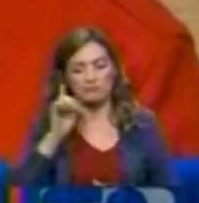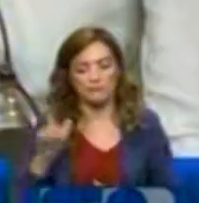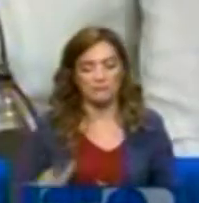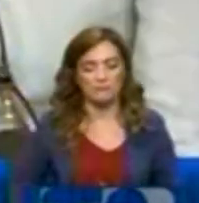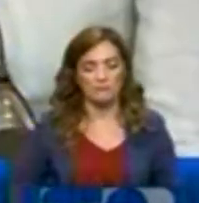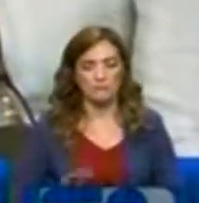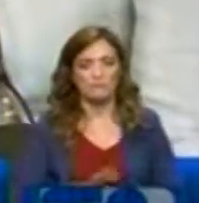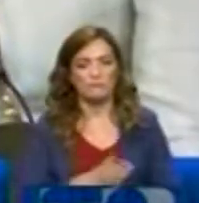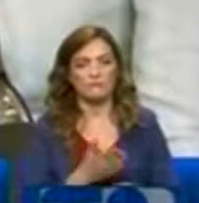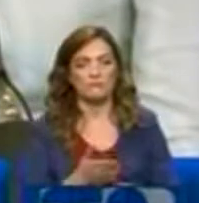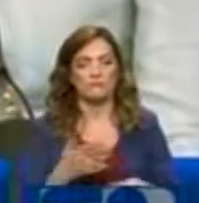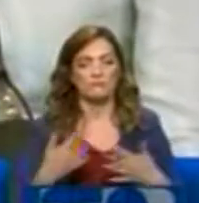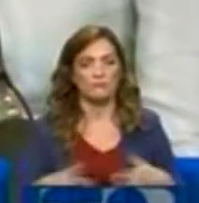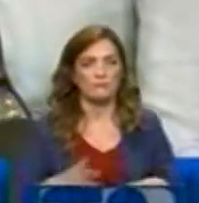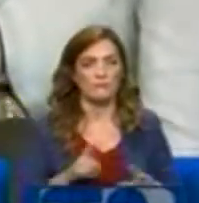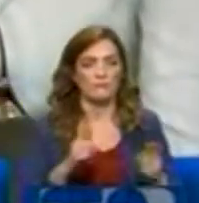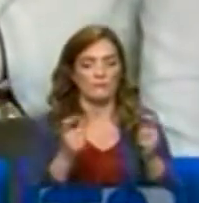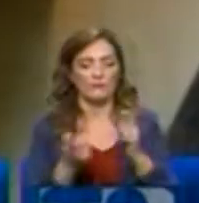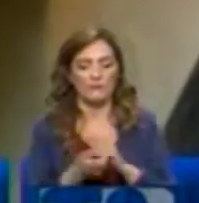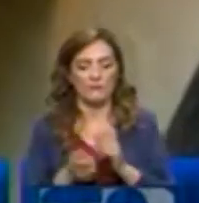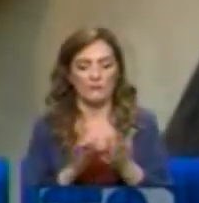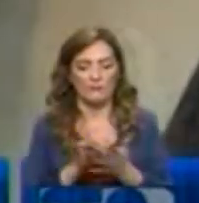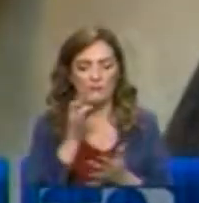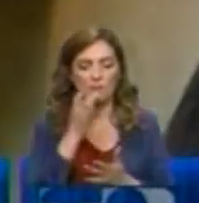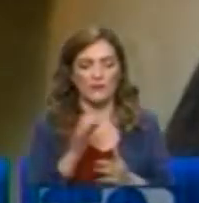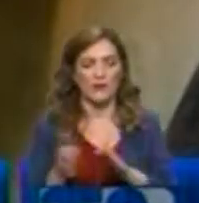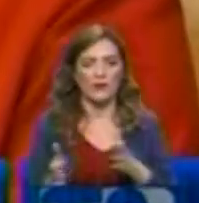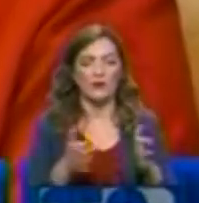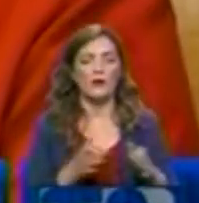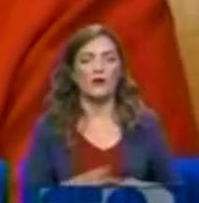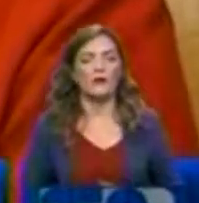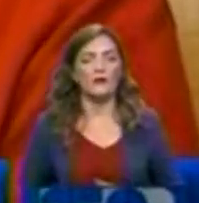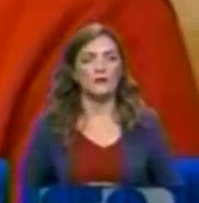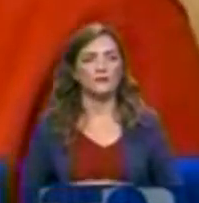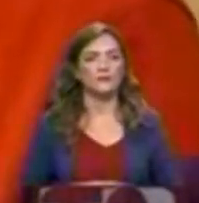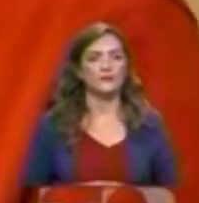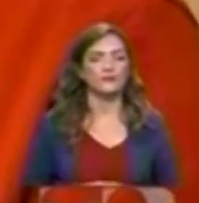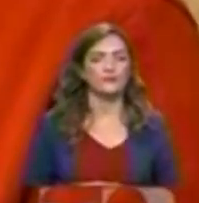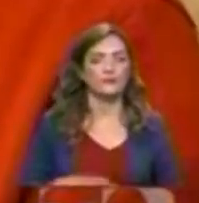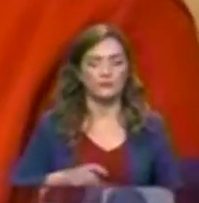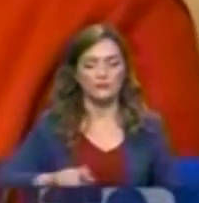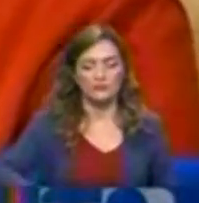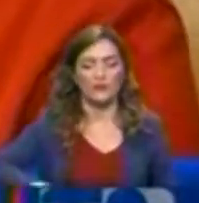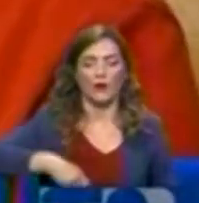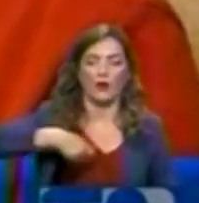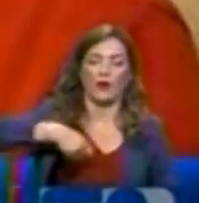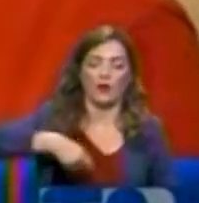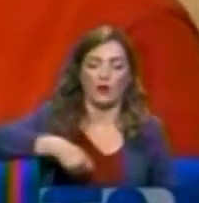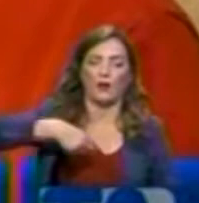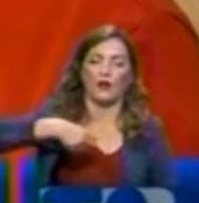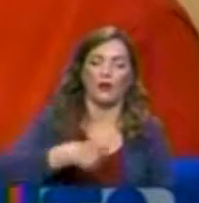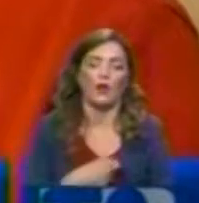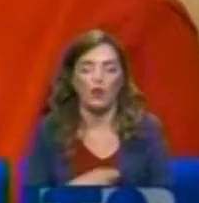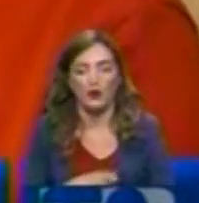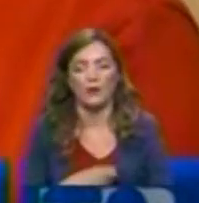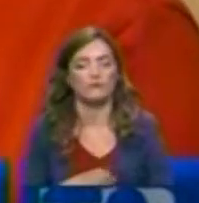por la paralización y cambios de medicina en el tratamiento. Una cuchara te pesa mucho, un tenedor te pesa